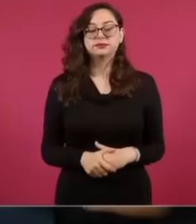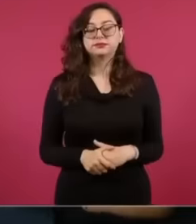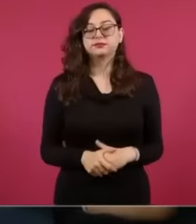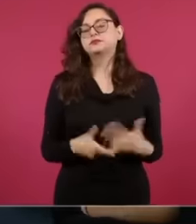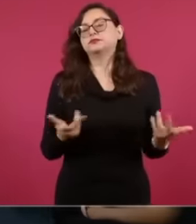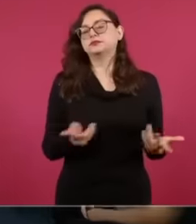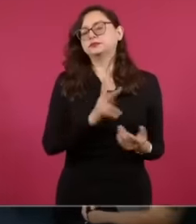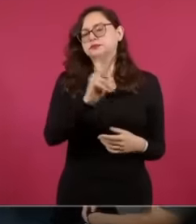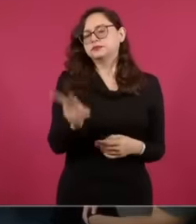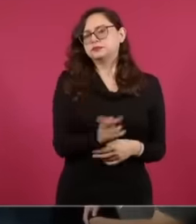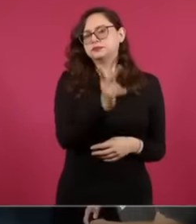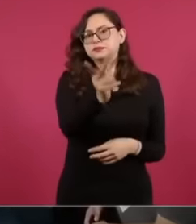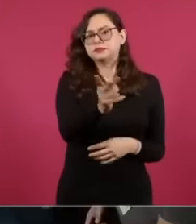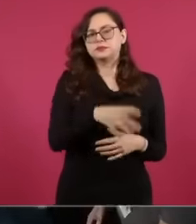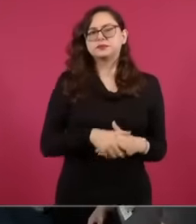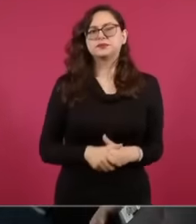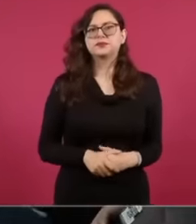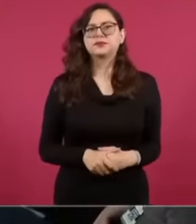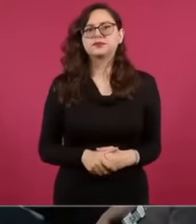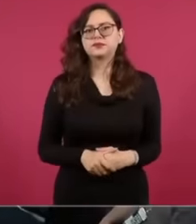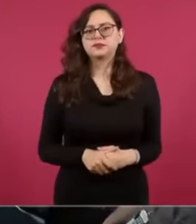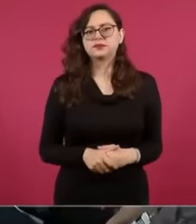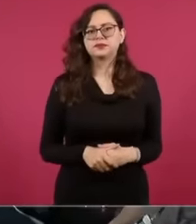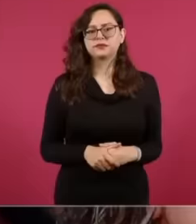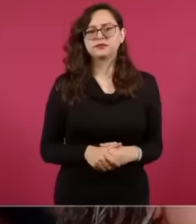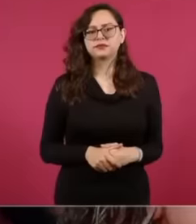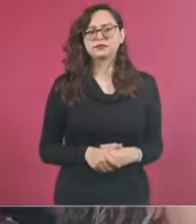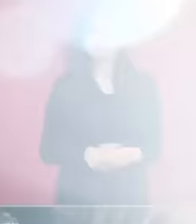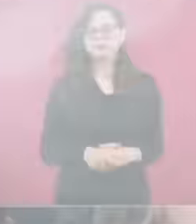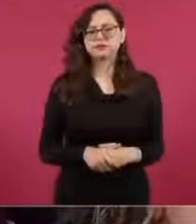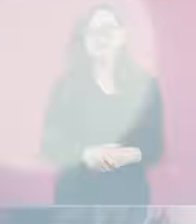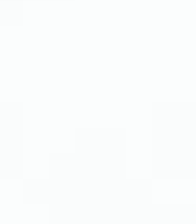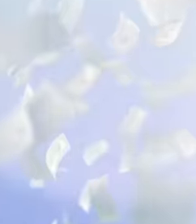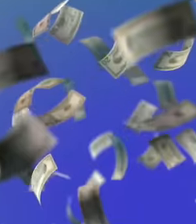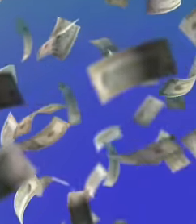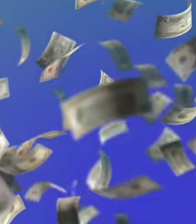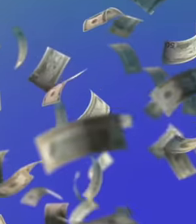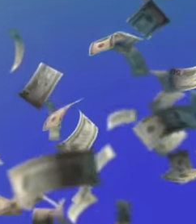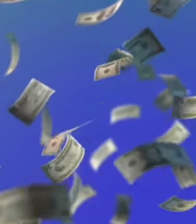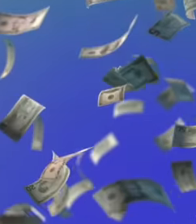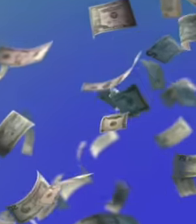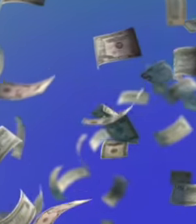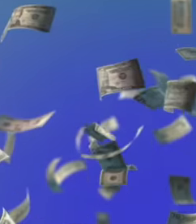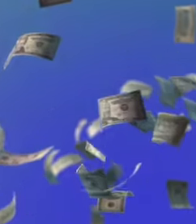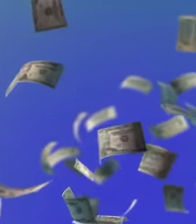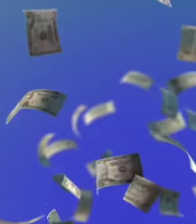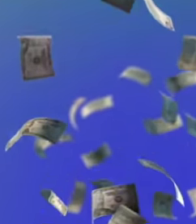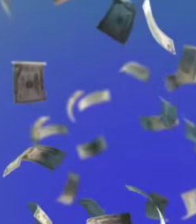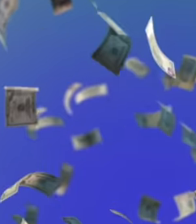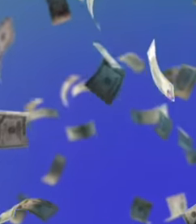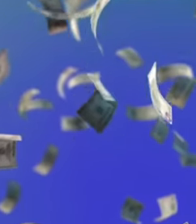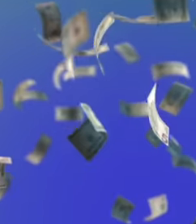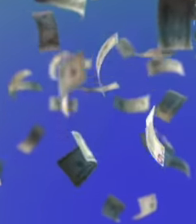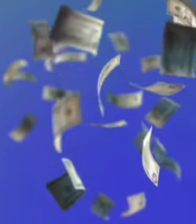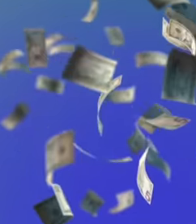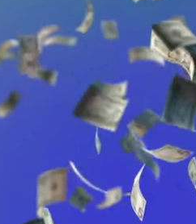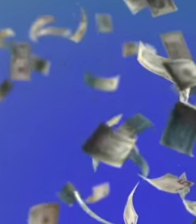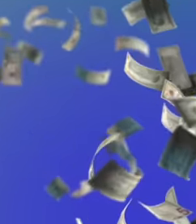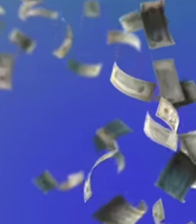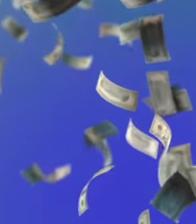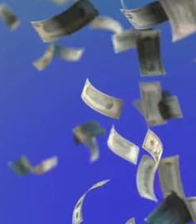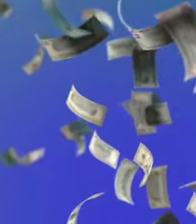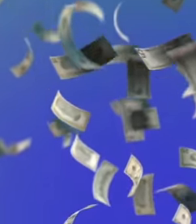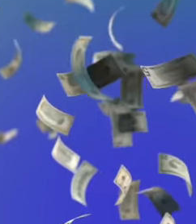es el informe que puede dar a los mexicanos acerca de este día, el lunes negro que le llaman?